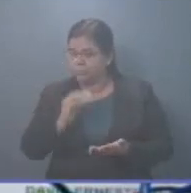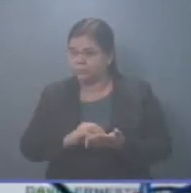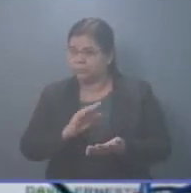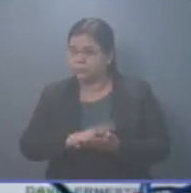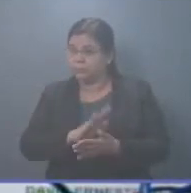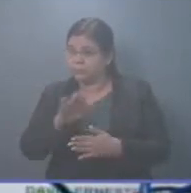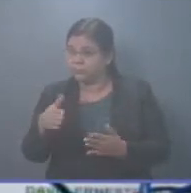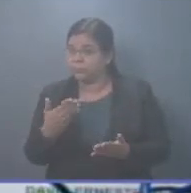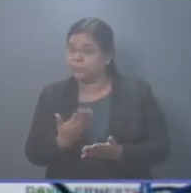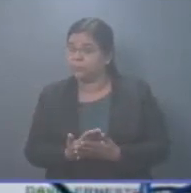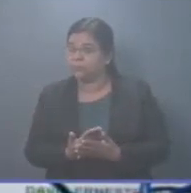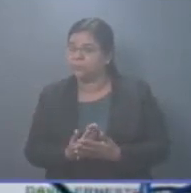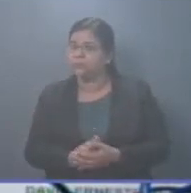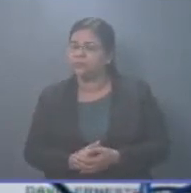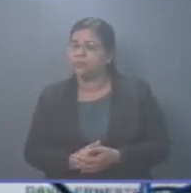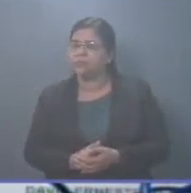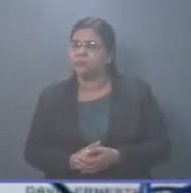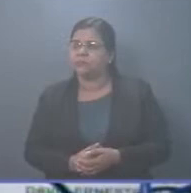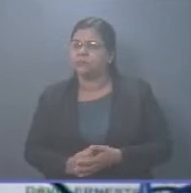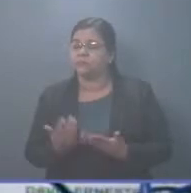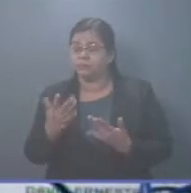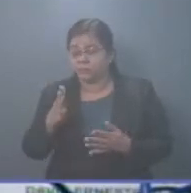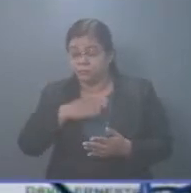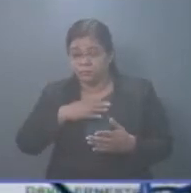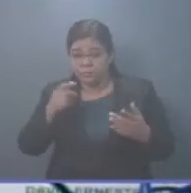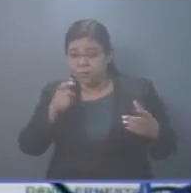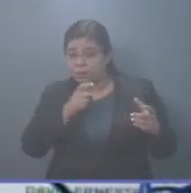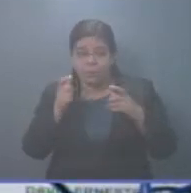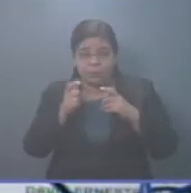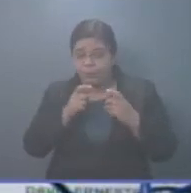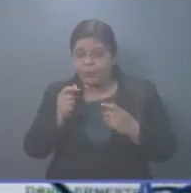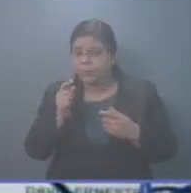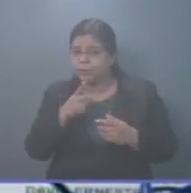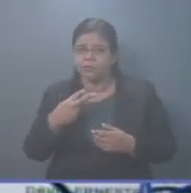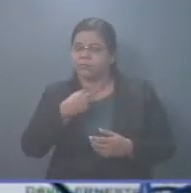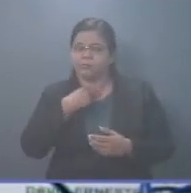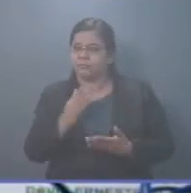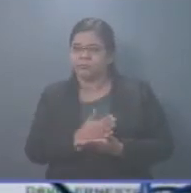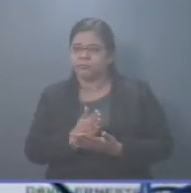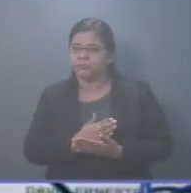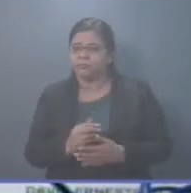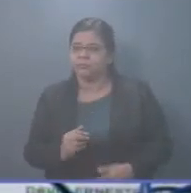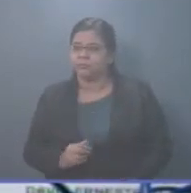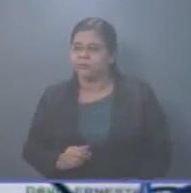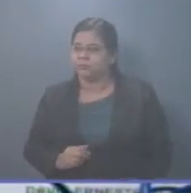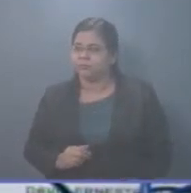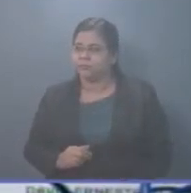establecemos que al menos la edad no sea un impedimento, ¿verdad?